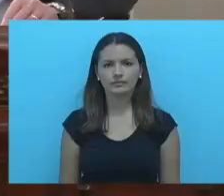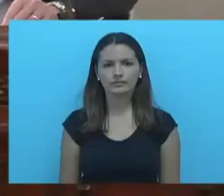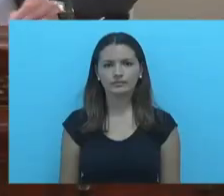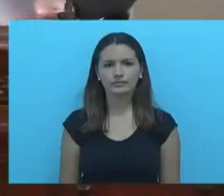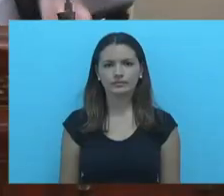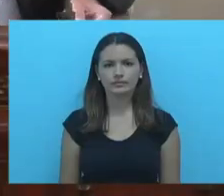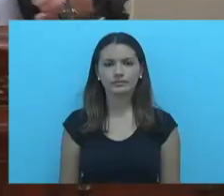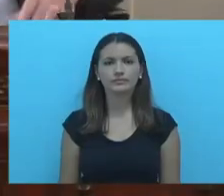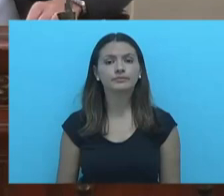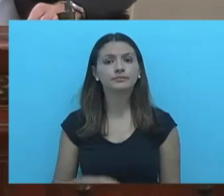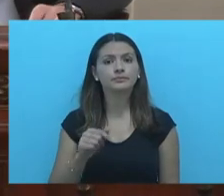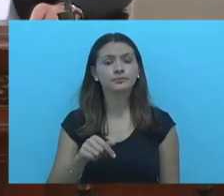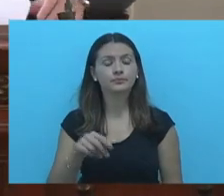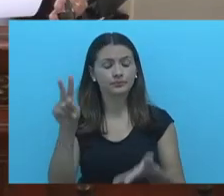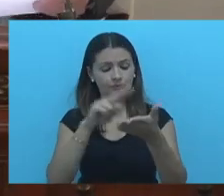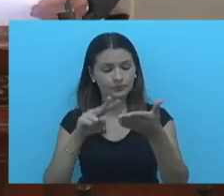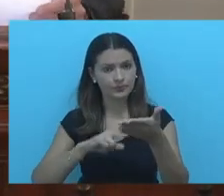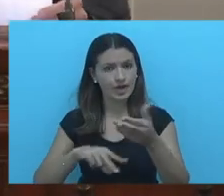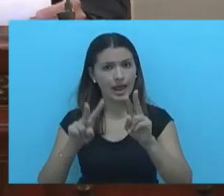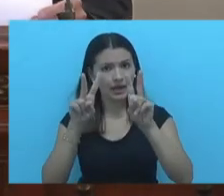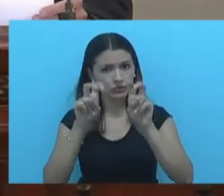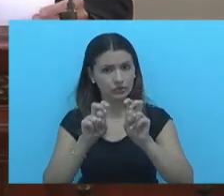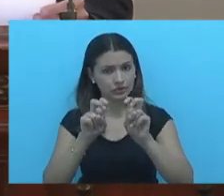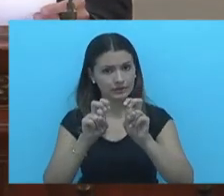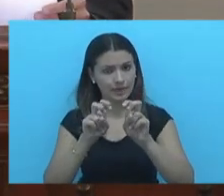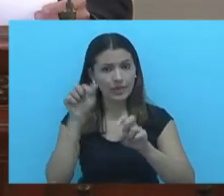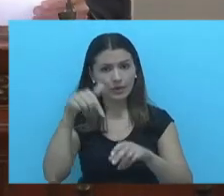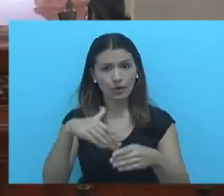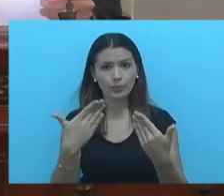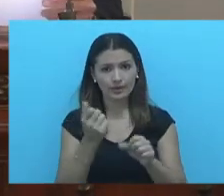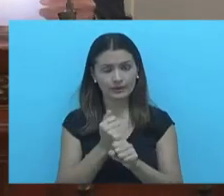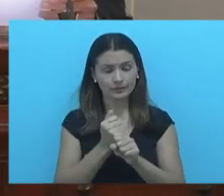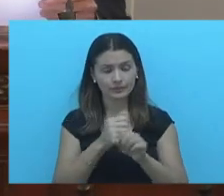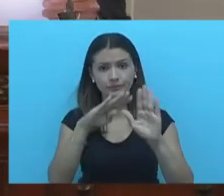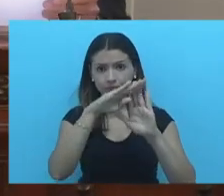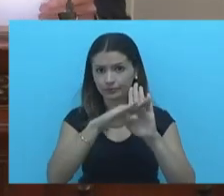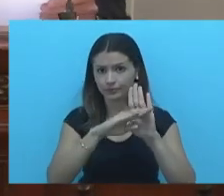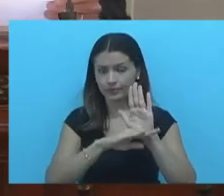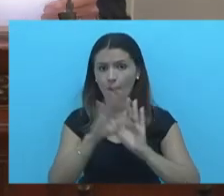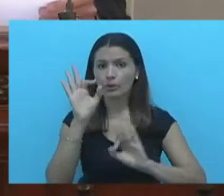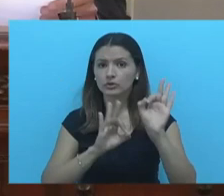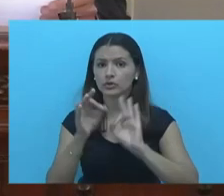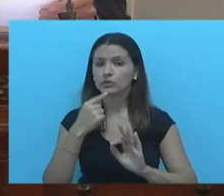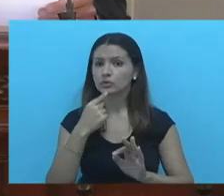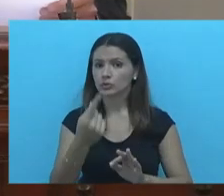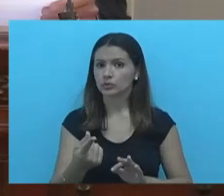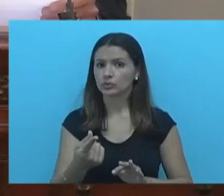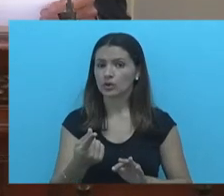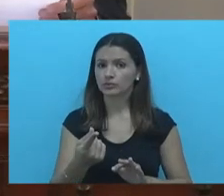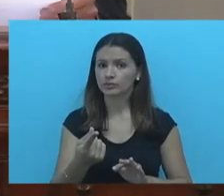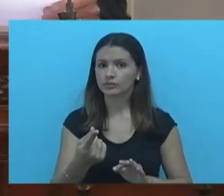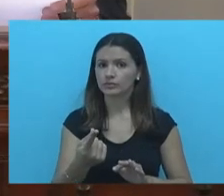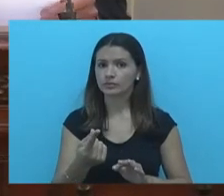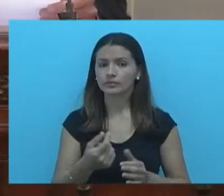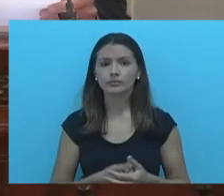A continuación se dará lectura a los proyectos reservados en secretaría para su tratamiento sobre tablas. Proyecto de resolución mediante el